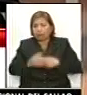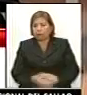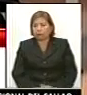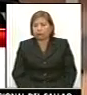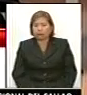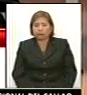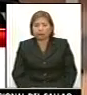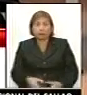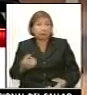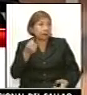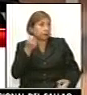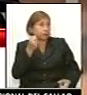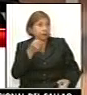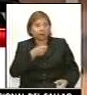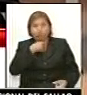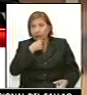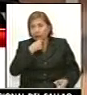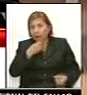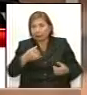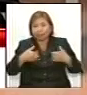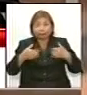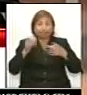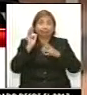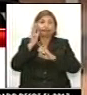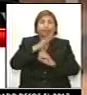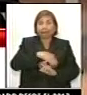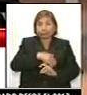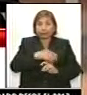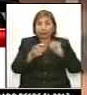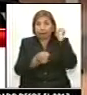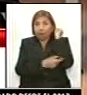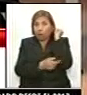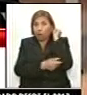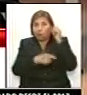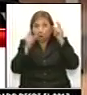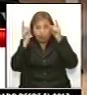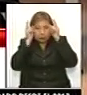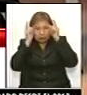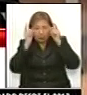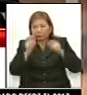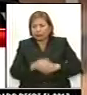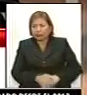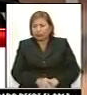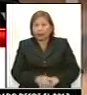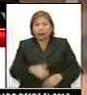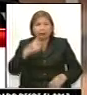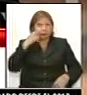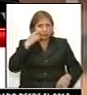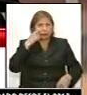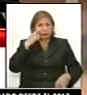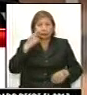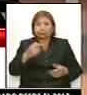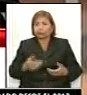te estaba ganando, te estabas dejando vencer por las tentaciones del demonio, la tentación de la carne,